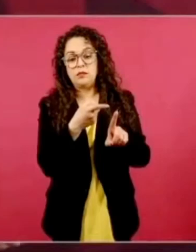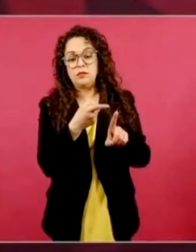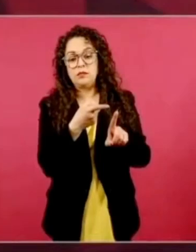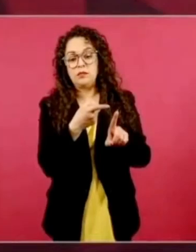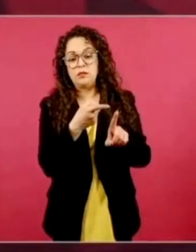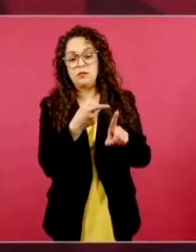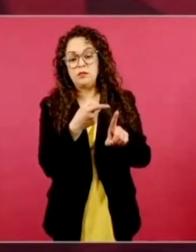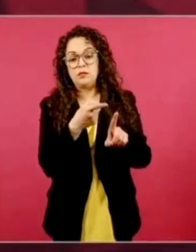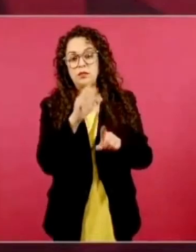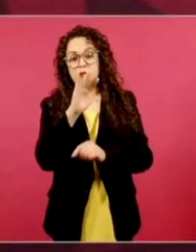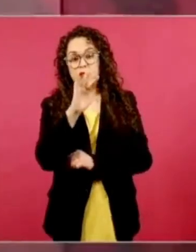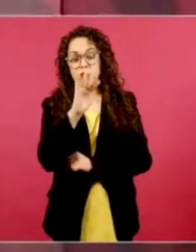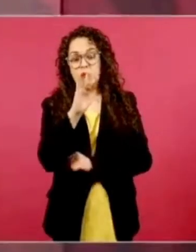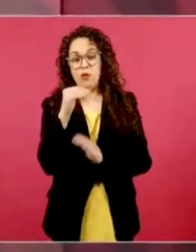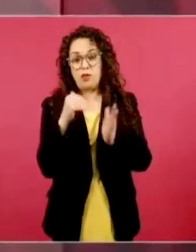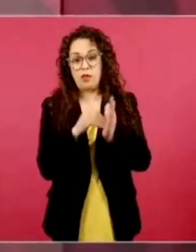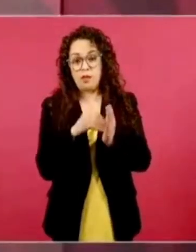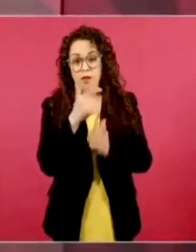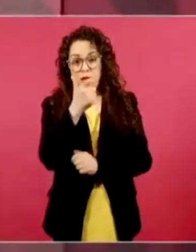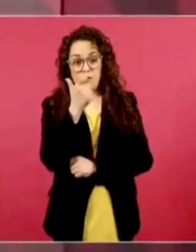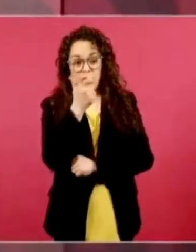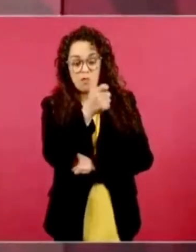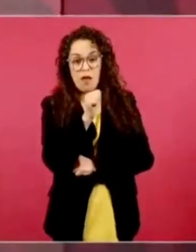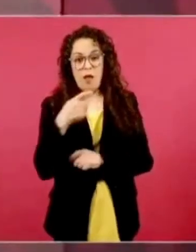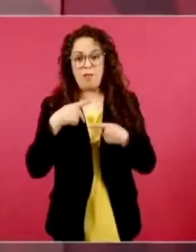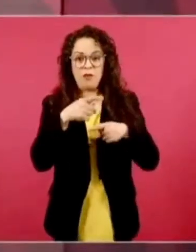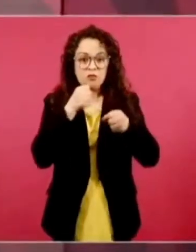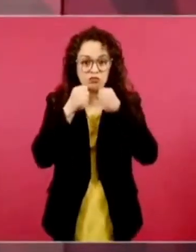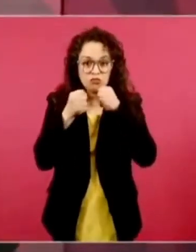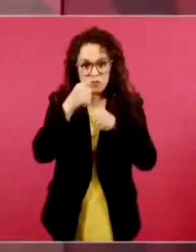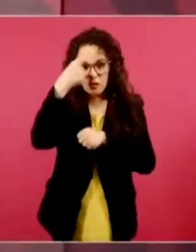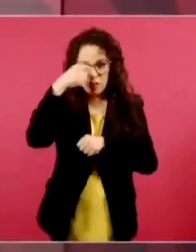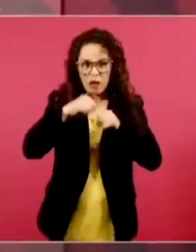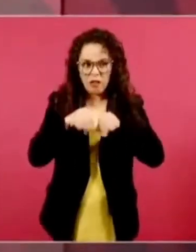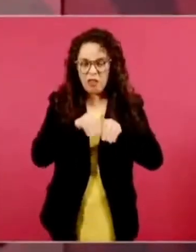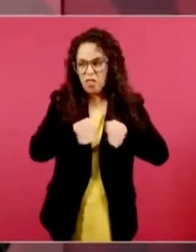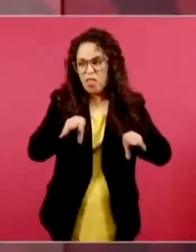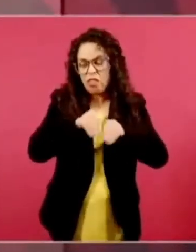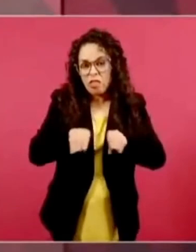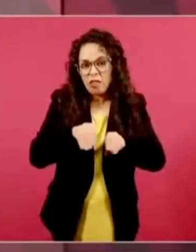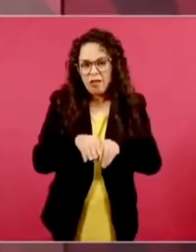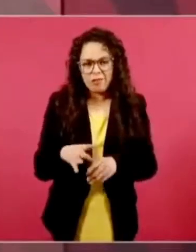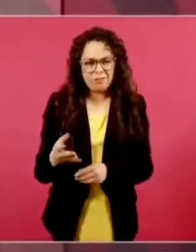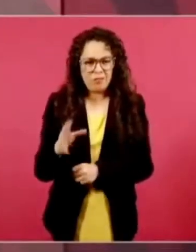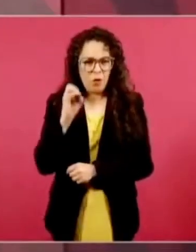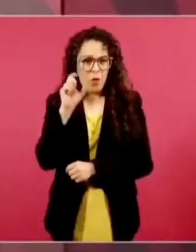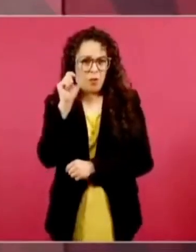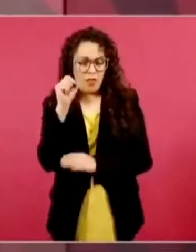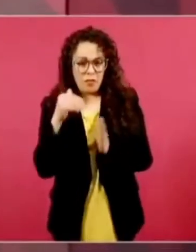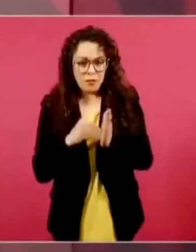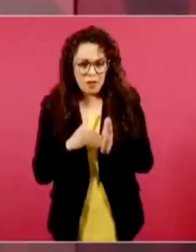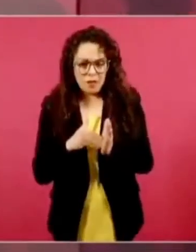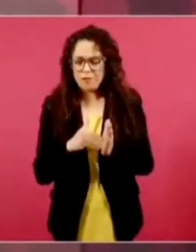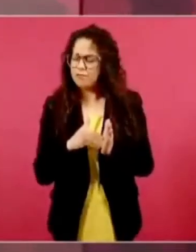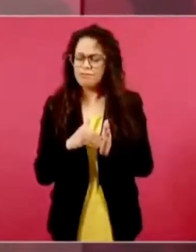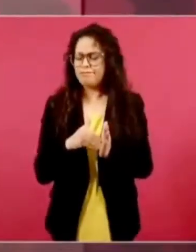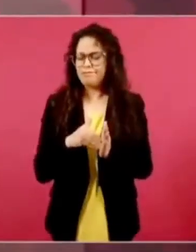50,000 pesos por periodista, que es mucho, ¿no? 20,000, no.